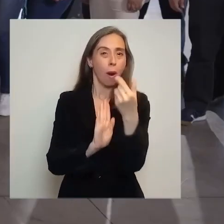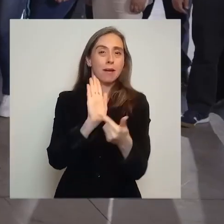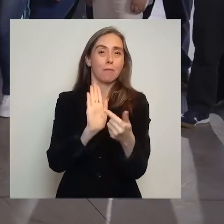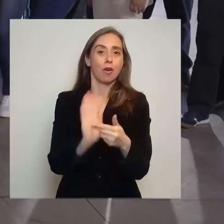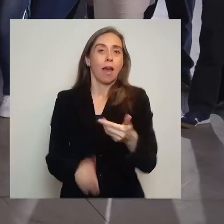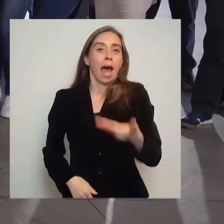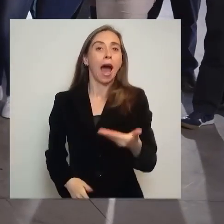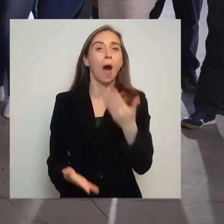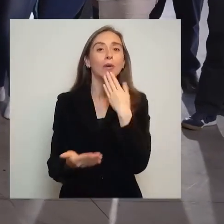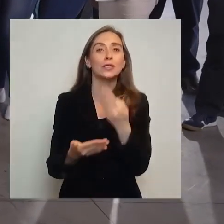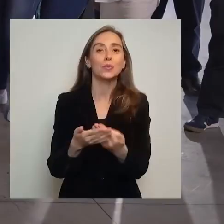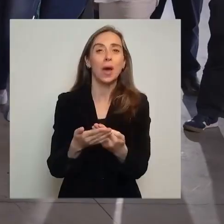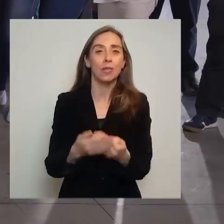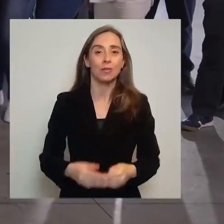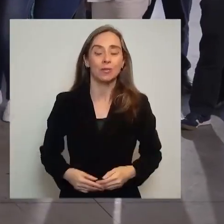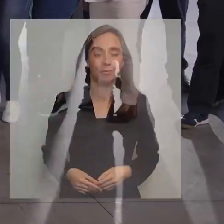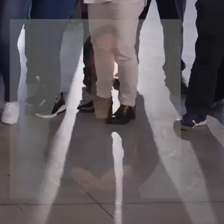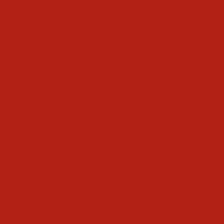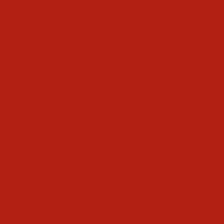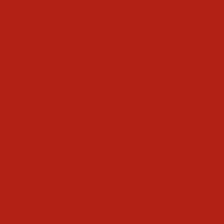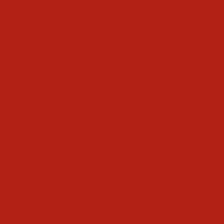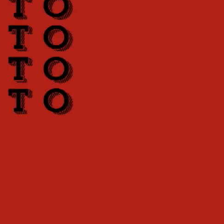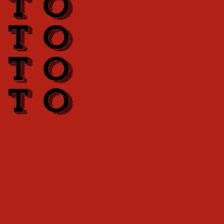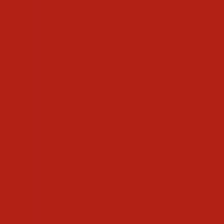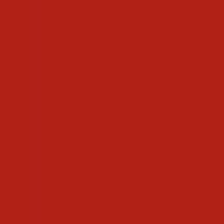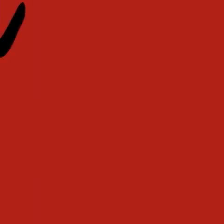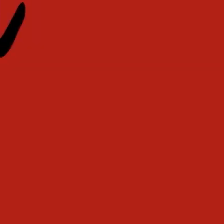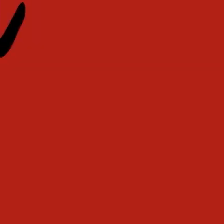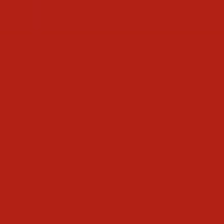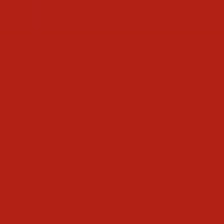política. ¡Ahora es cuando!